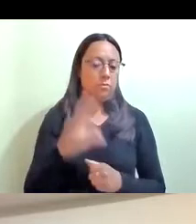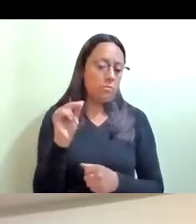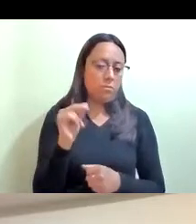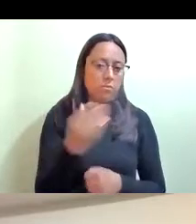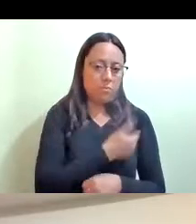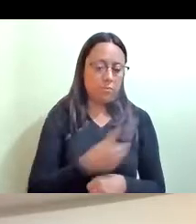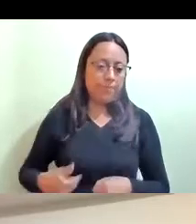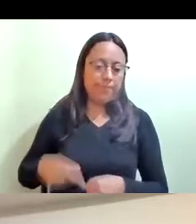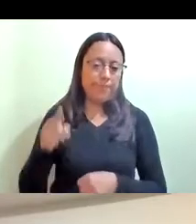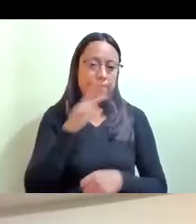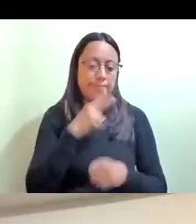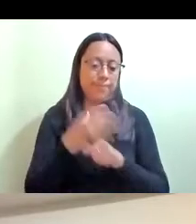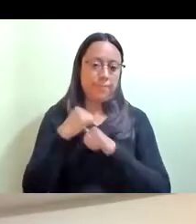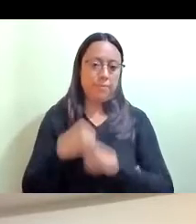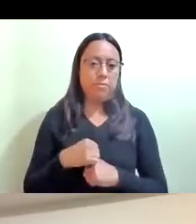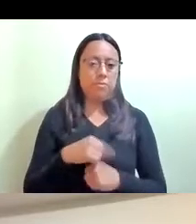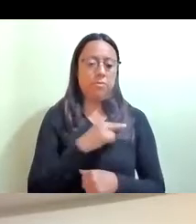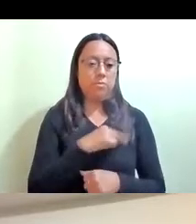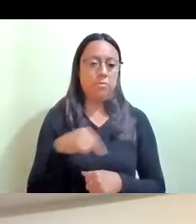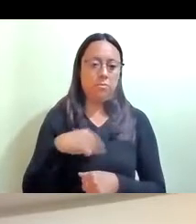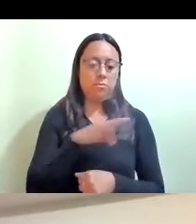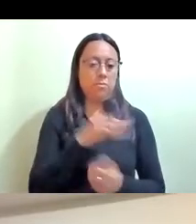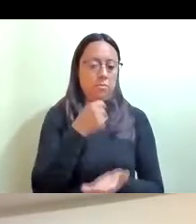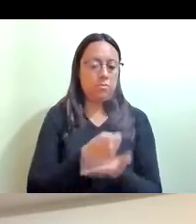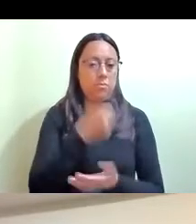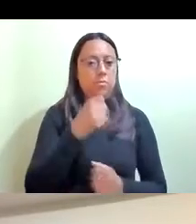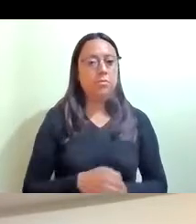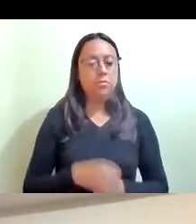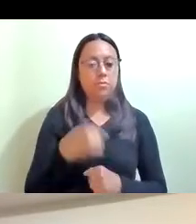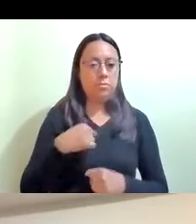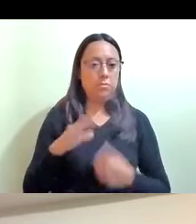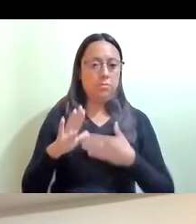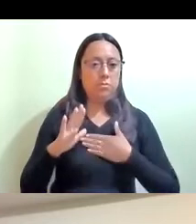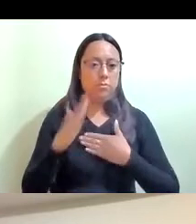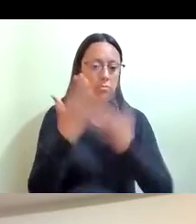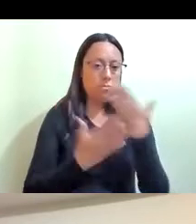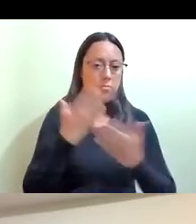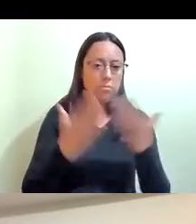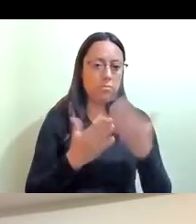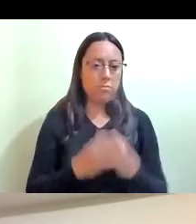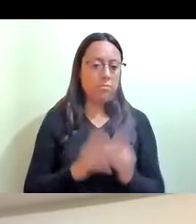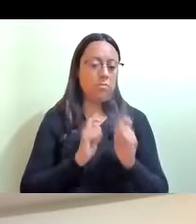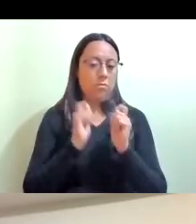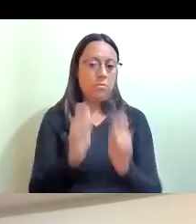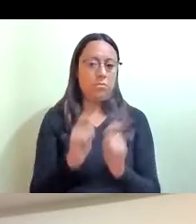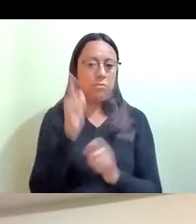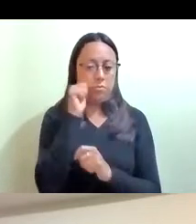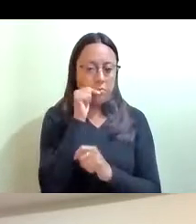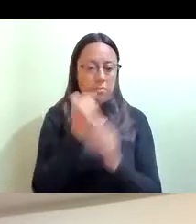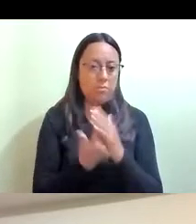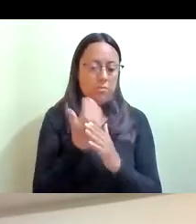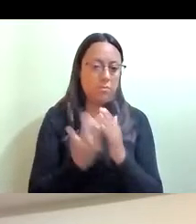Entonces, me parece que podríamos aprobarlo, y yo me comprometo a hacerle un análisis, entregárselo mañana al inicio de la sesión, y